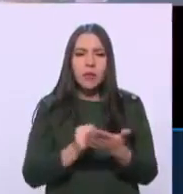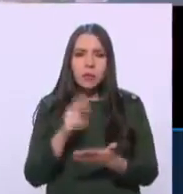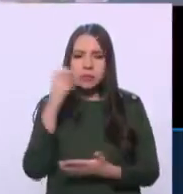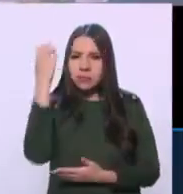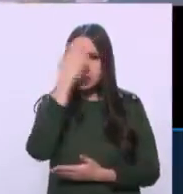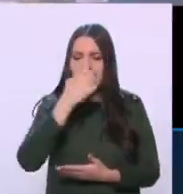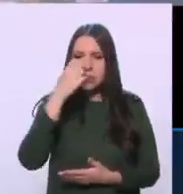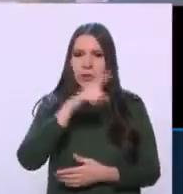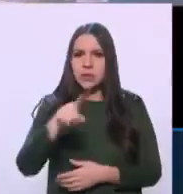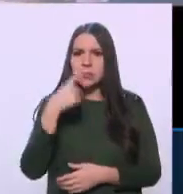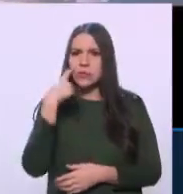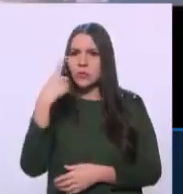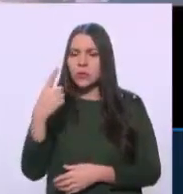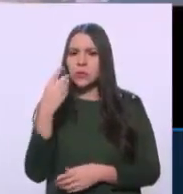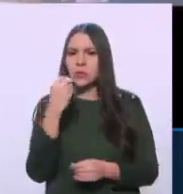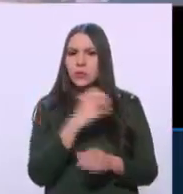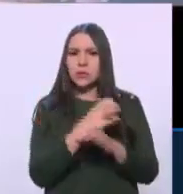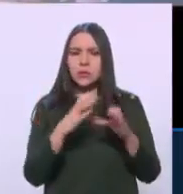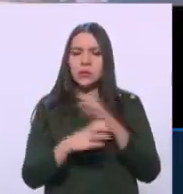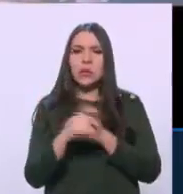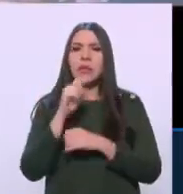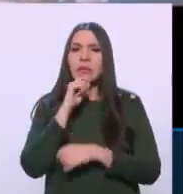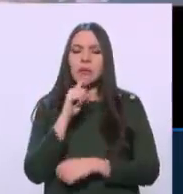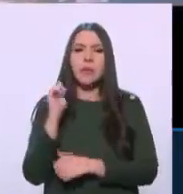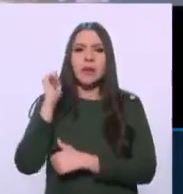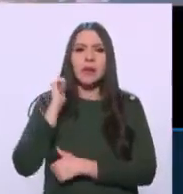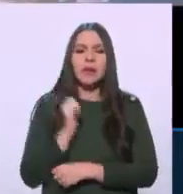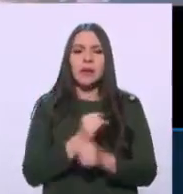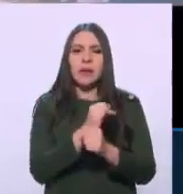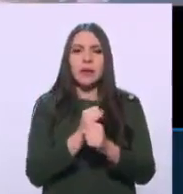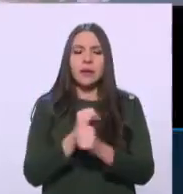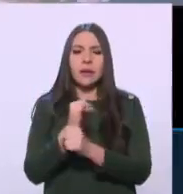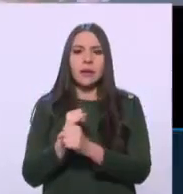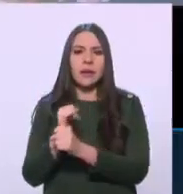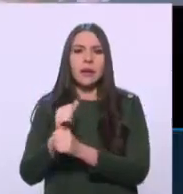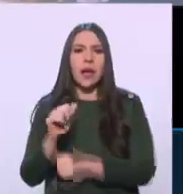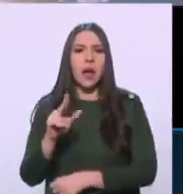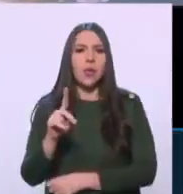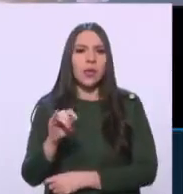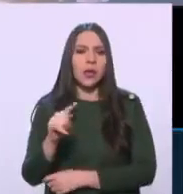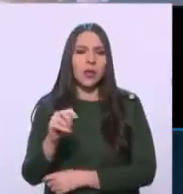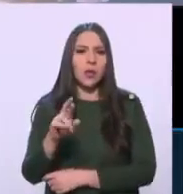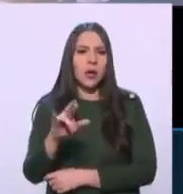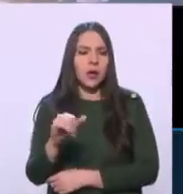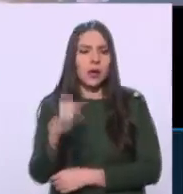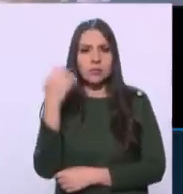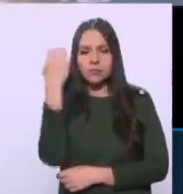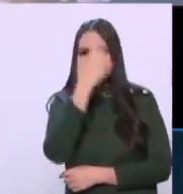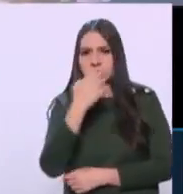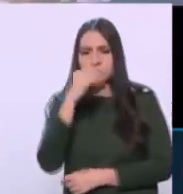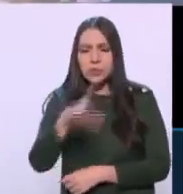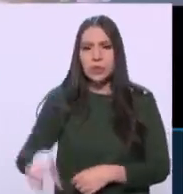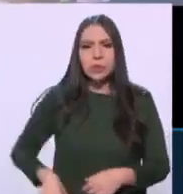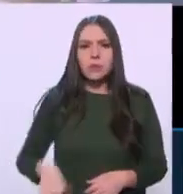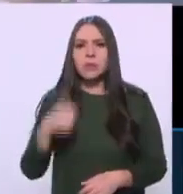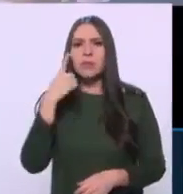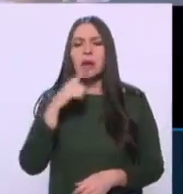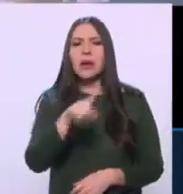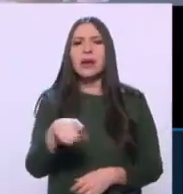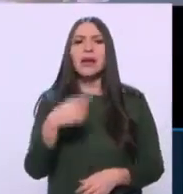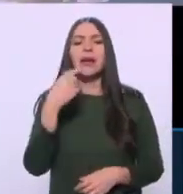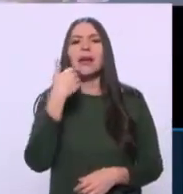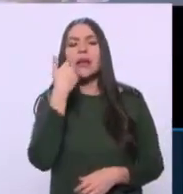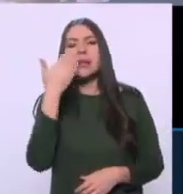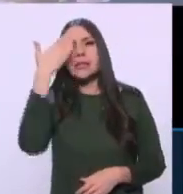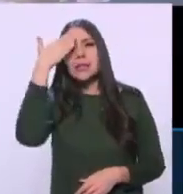algunas observaciones que ha hecho la Auditoría Superior de la Federación respecto a la disponibilidad de información pública que no permite